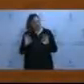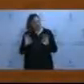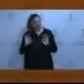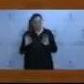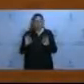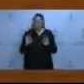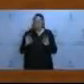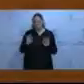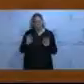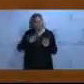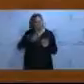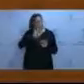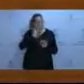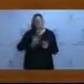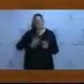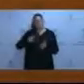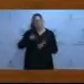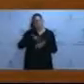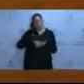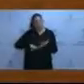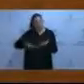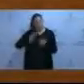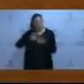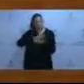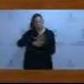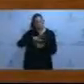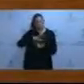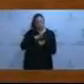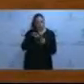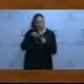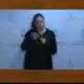me parece que estoy leyendo una noticia de Asturias, talmente.